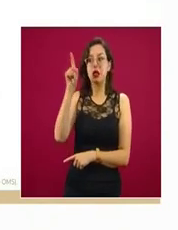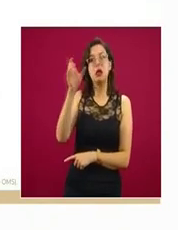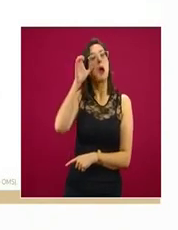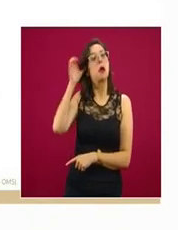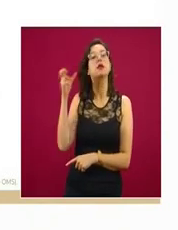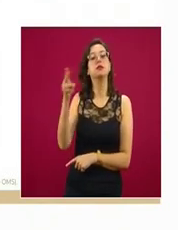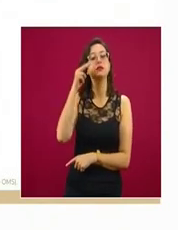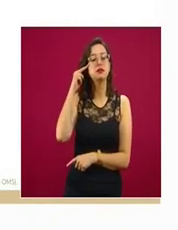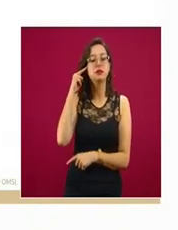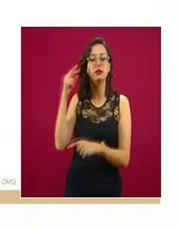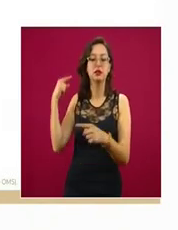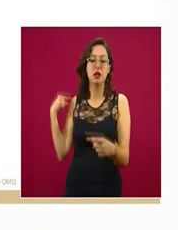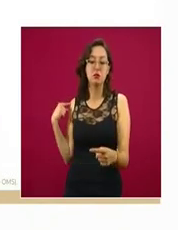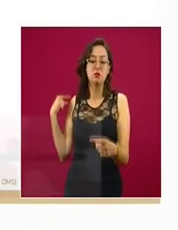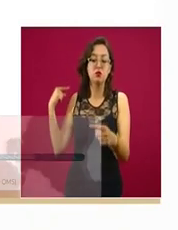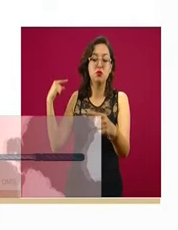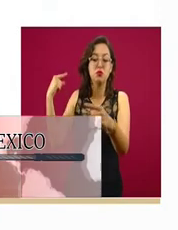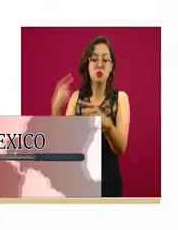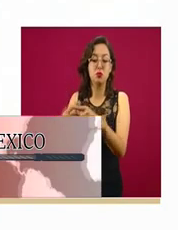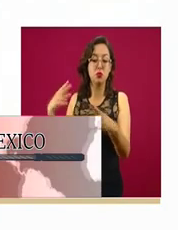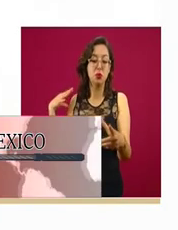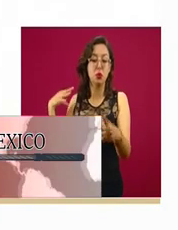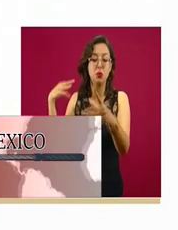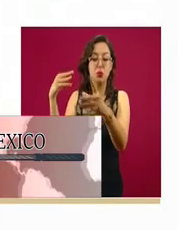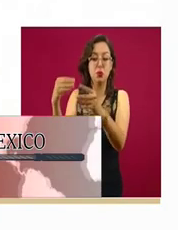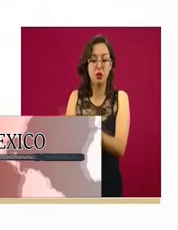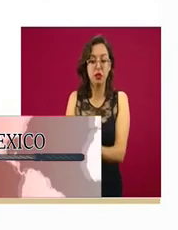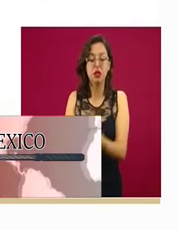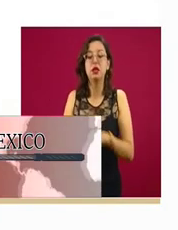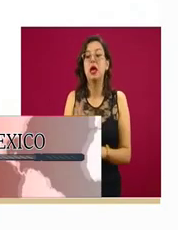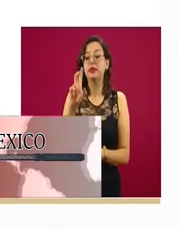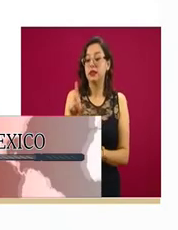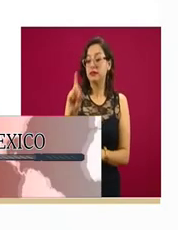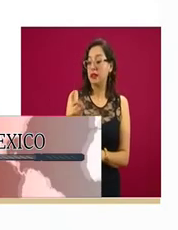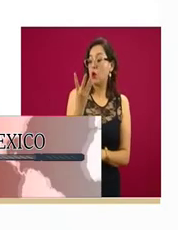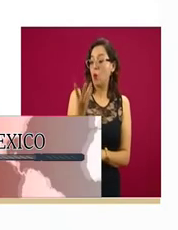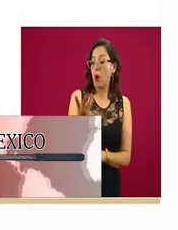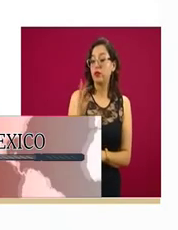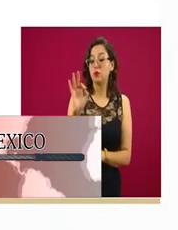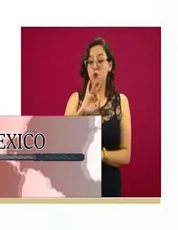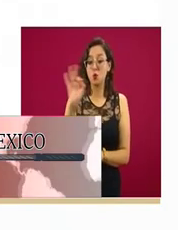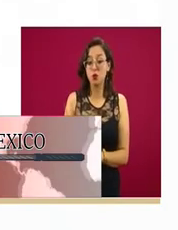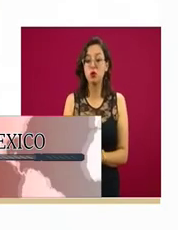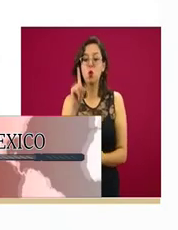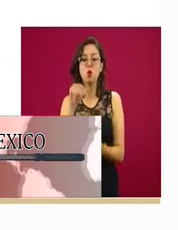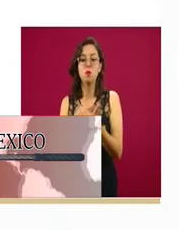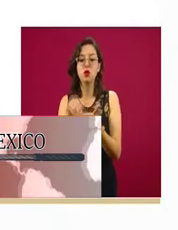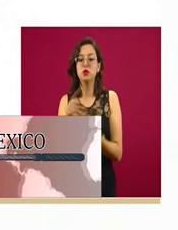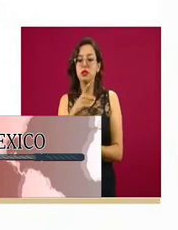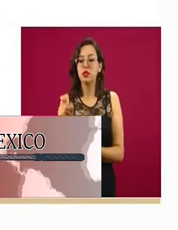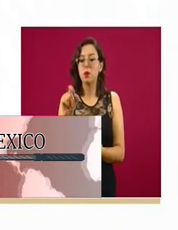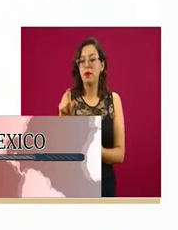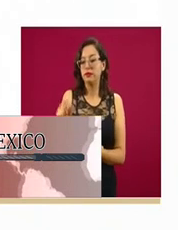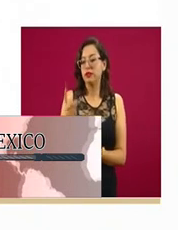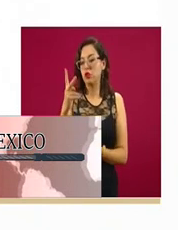al inicio del año 2020. 34% de estas personas, o sea, 1.122.000, un